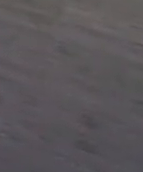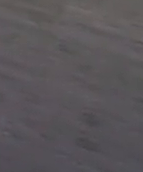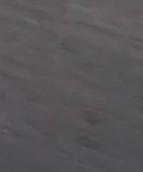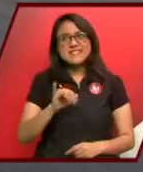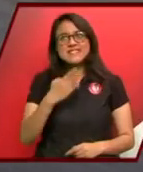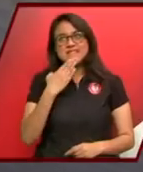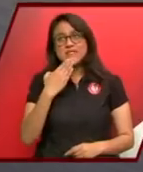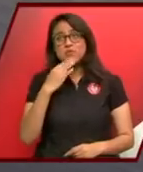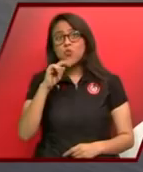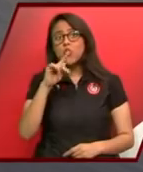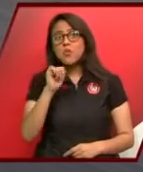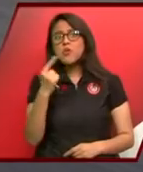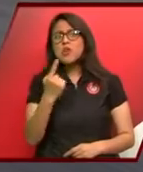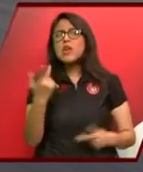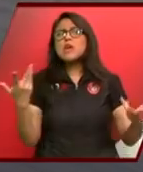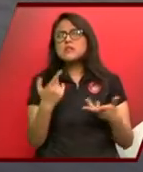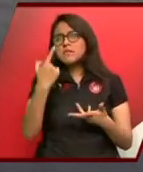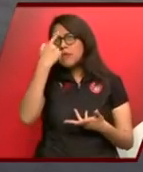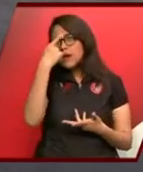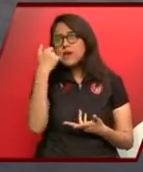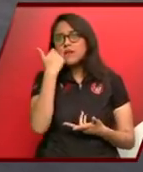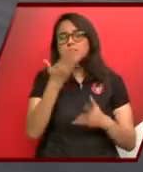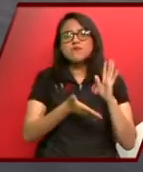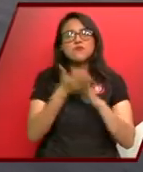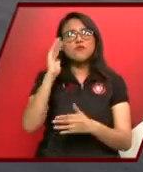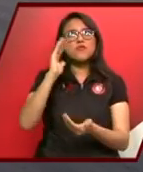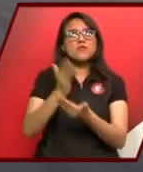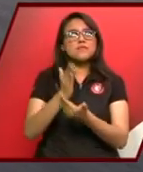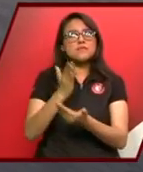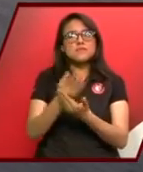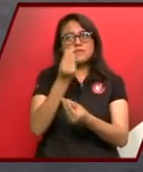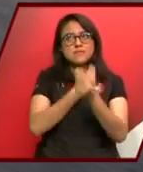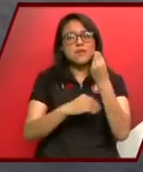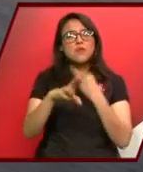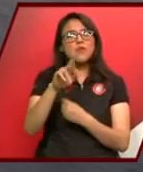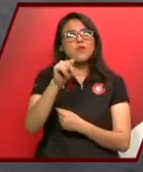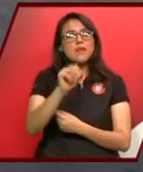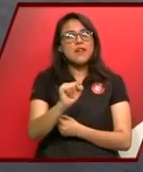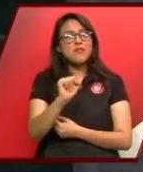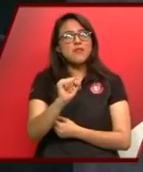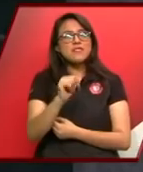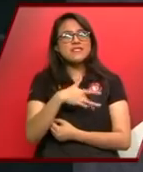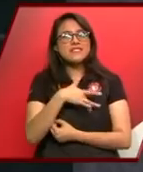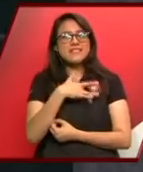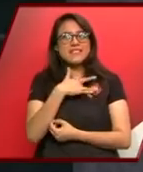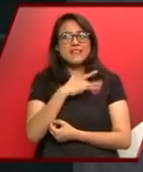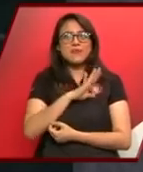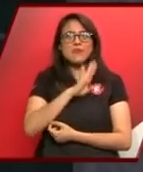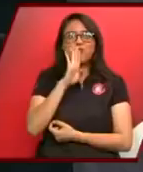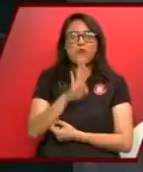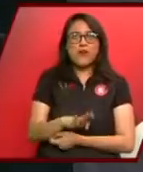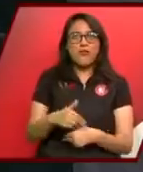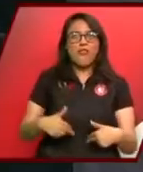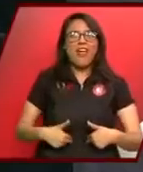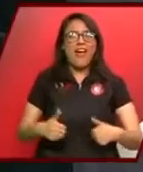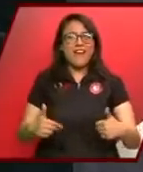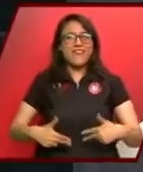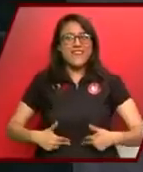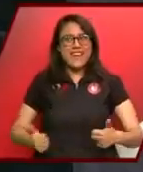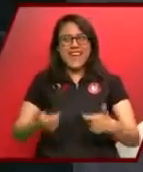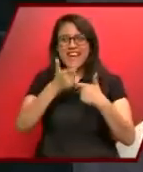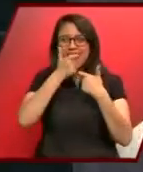Sí, el Urbano lo que hace con tal de que lo dejemos ir por tacos. Urbano. Señor, me siento casi muerto de hambre. Pero